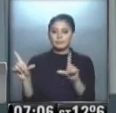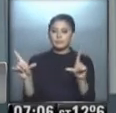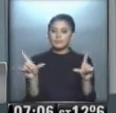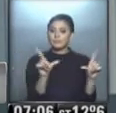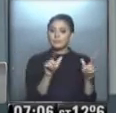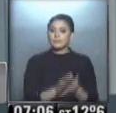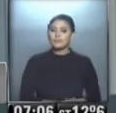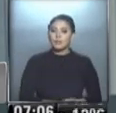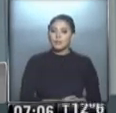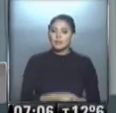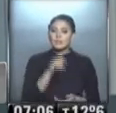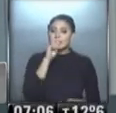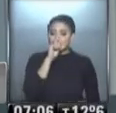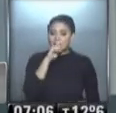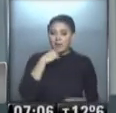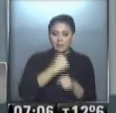En carácter provisorio,